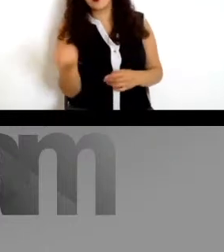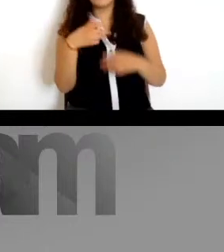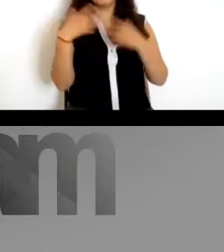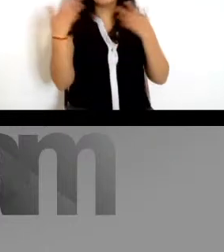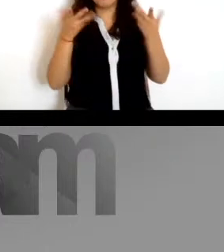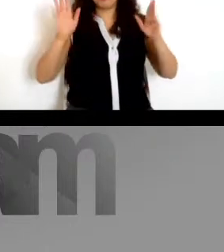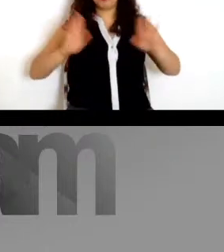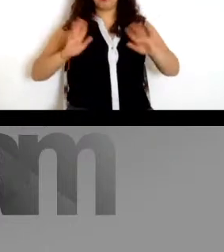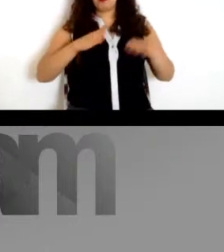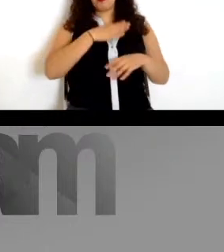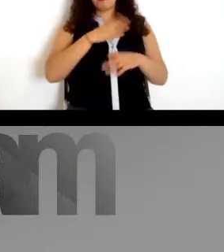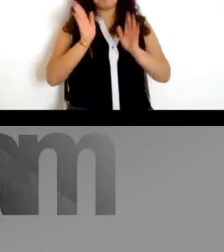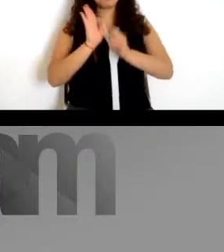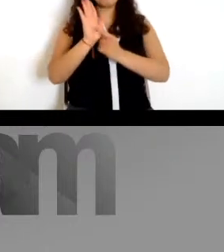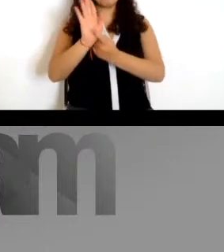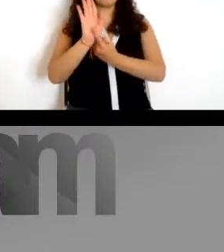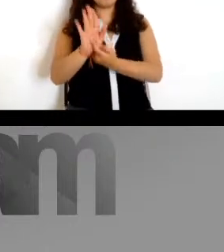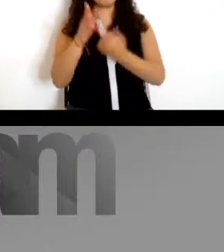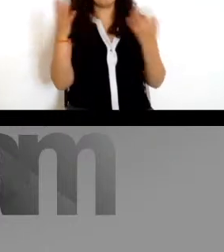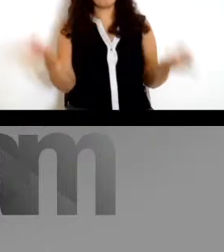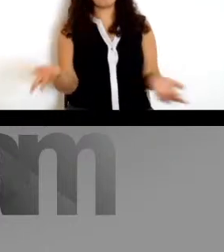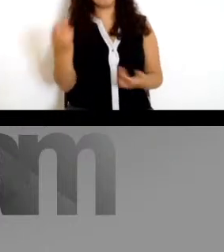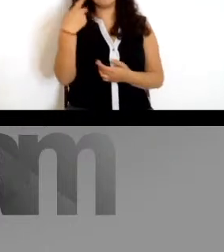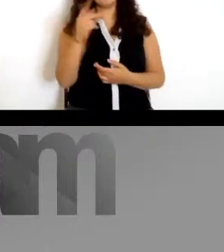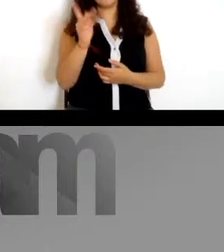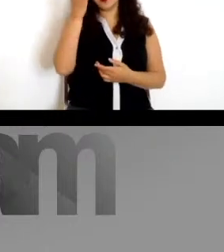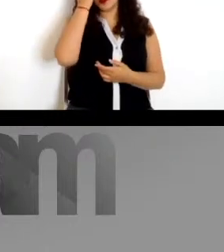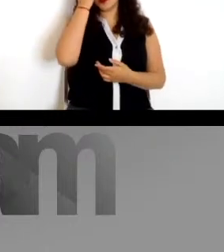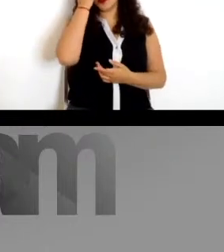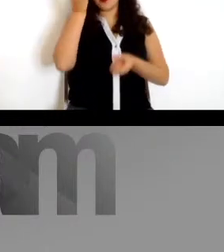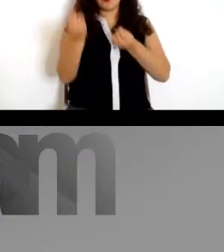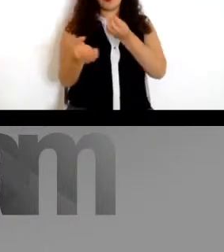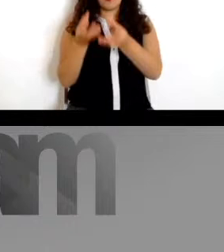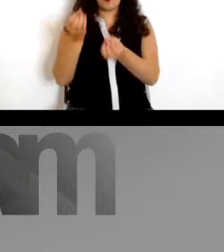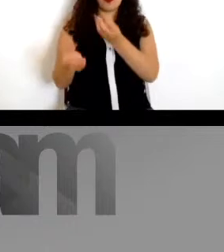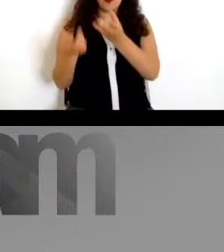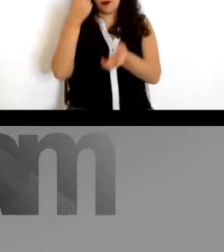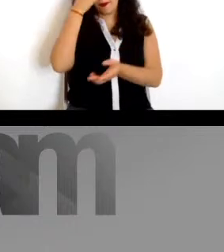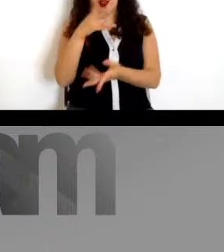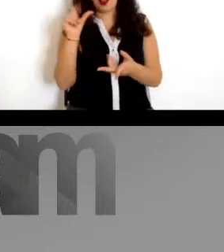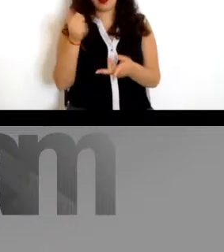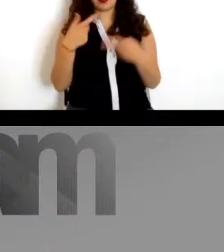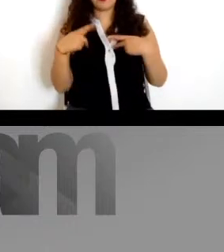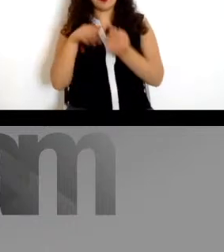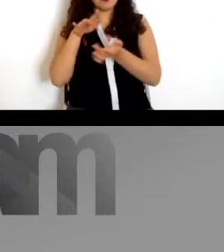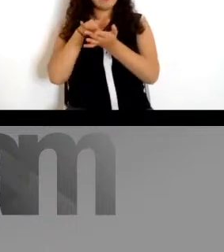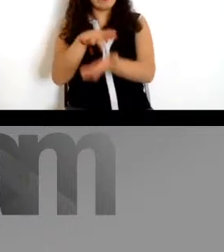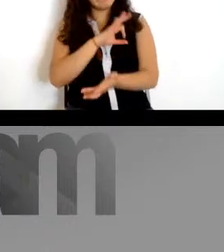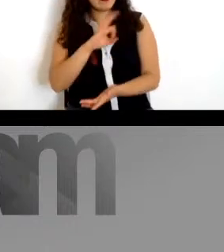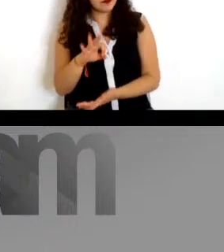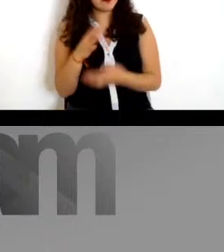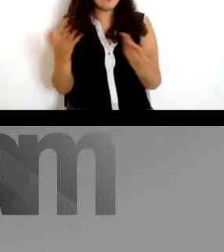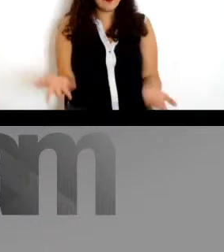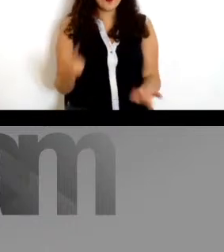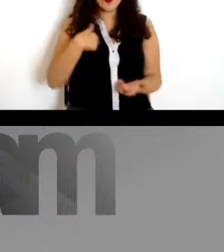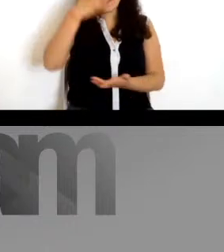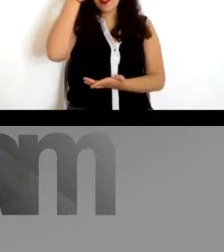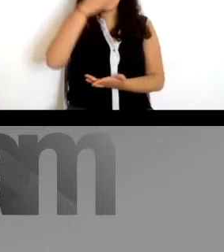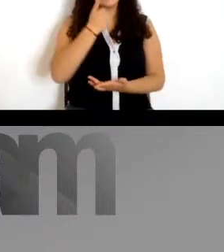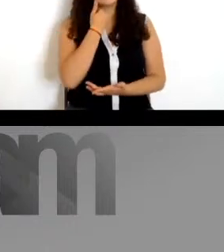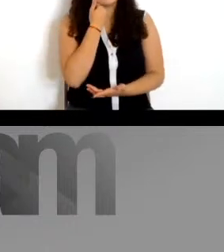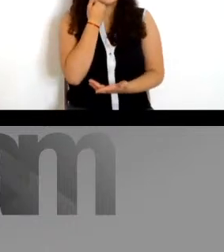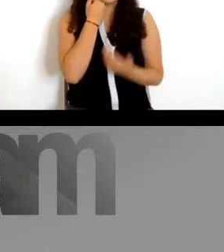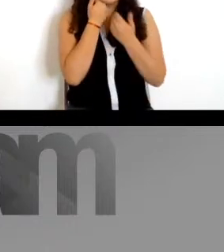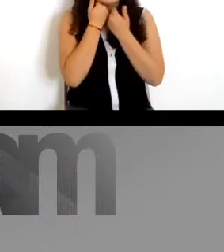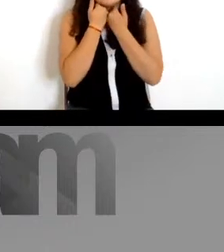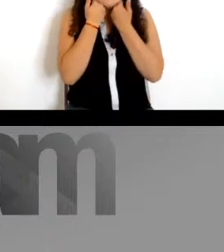eso contribuir con su conocimiento al servicio de los demás. Entonces, yo creo que es tener las ganas de parte de